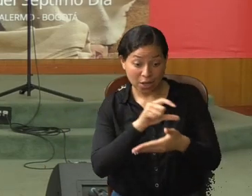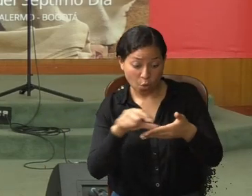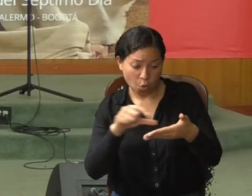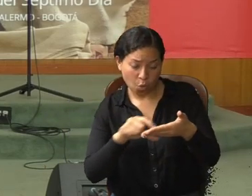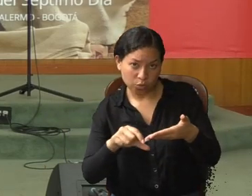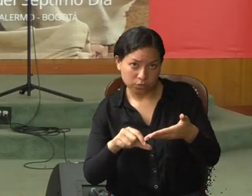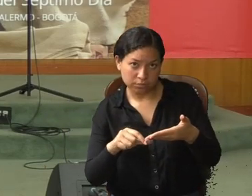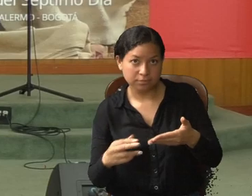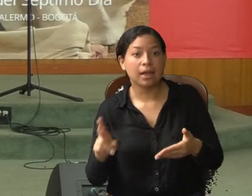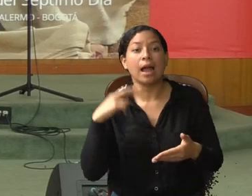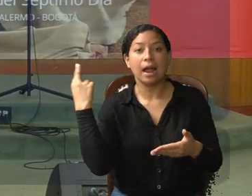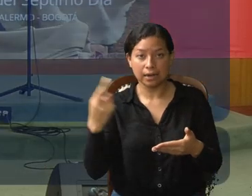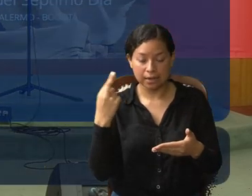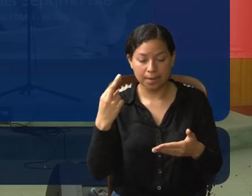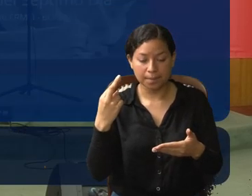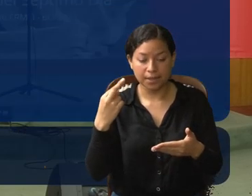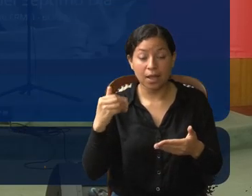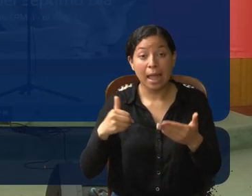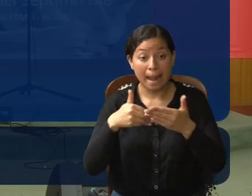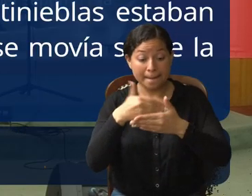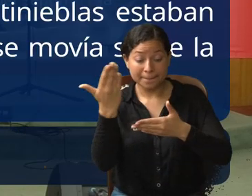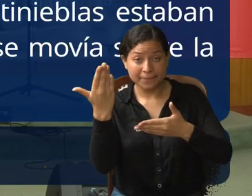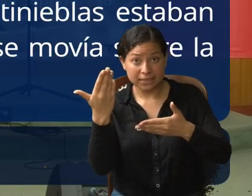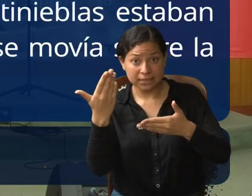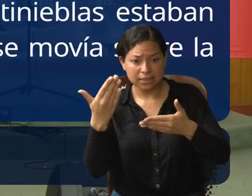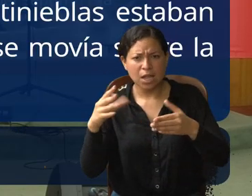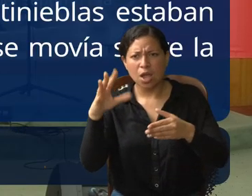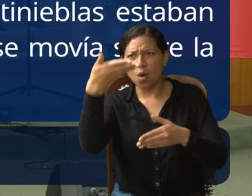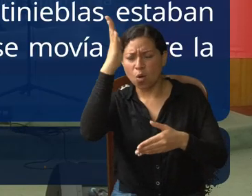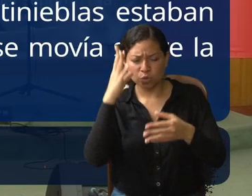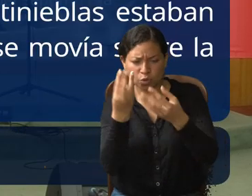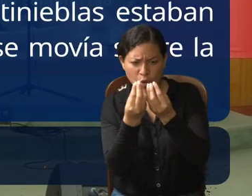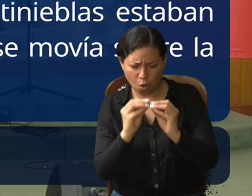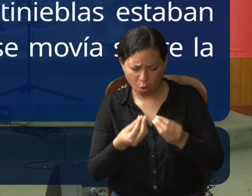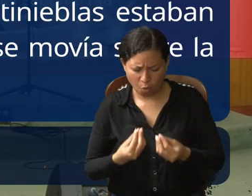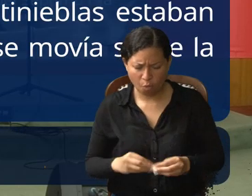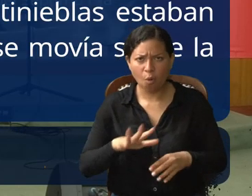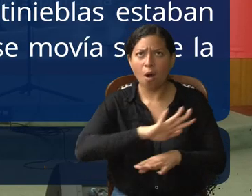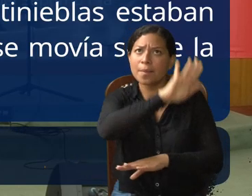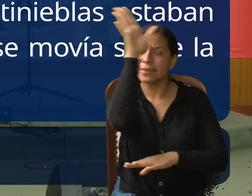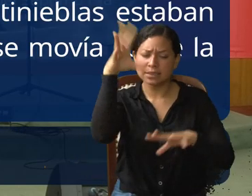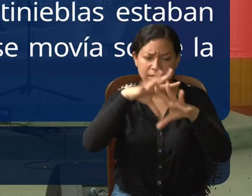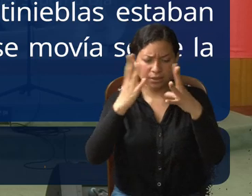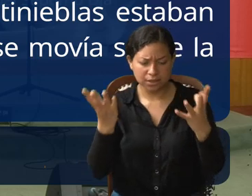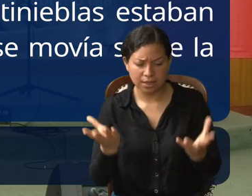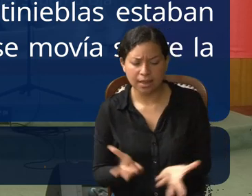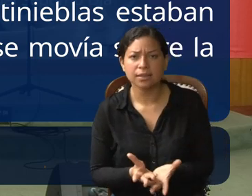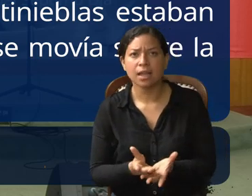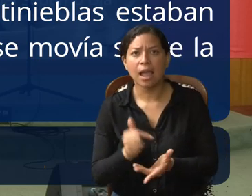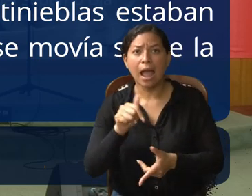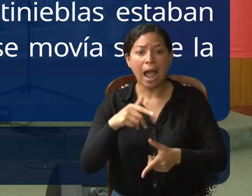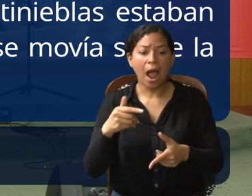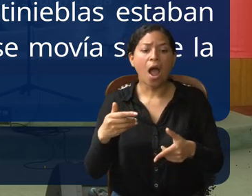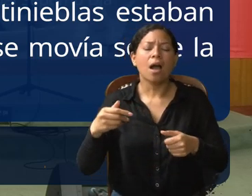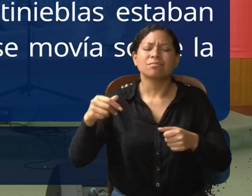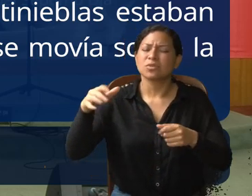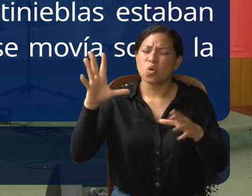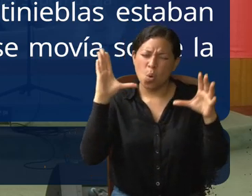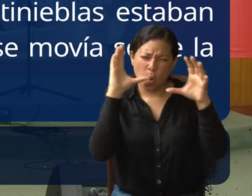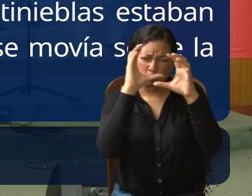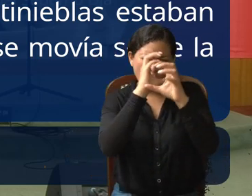tierra. La tierra estaba desordenada y vacía. Las tinieblas estaban sobre la faz del abismo y el Espíritu de Dios